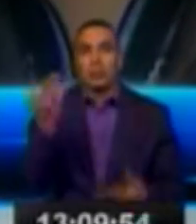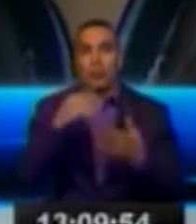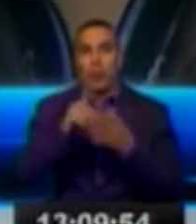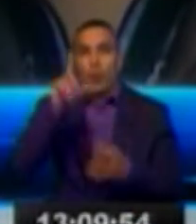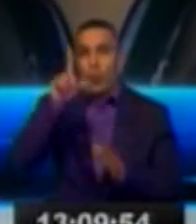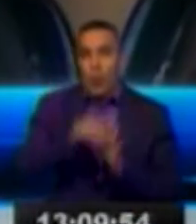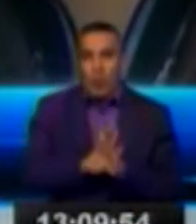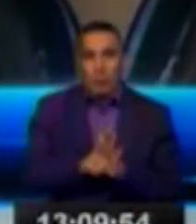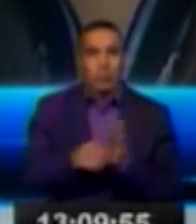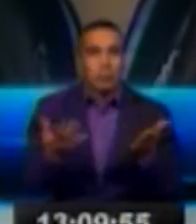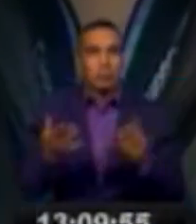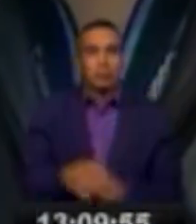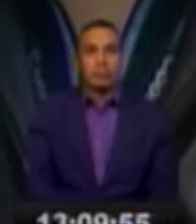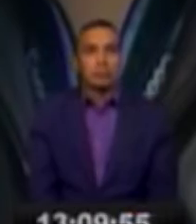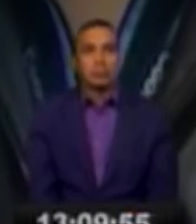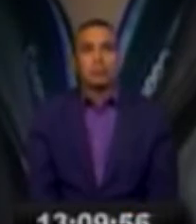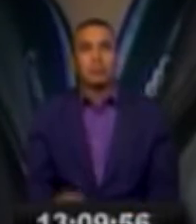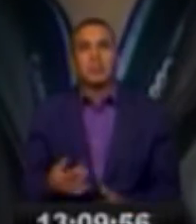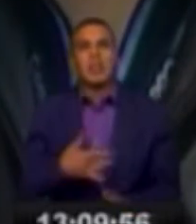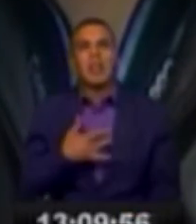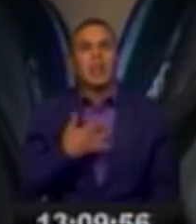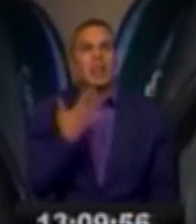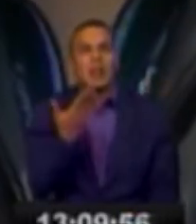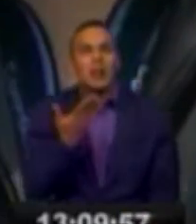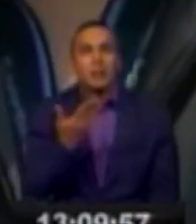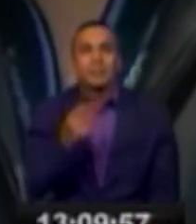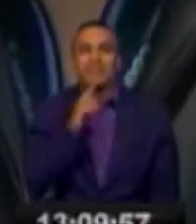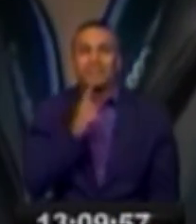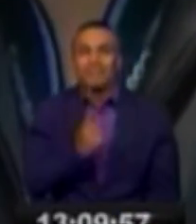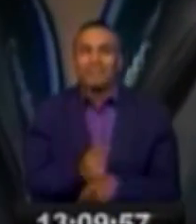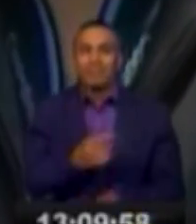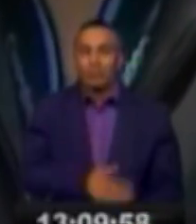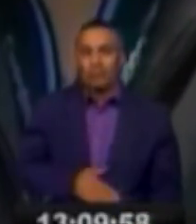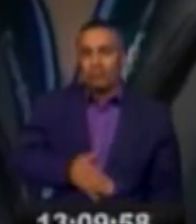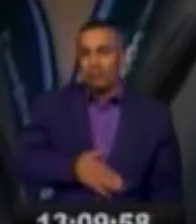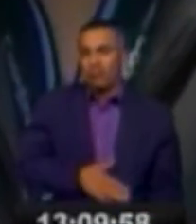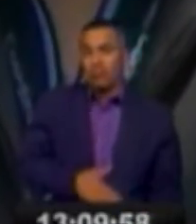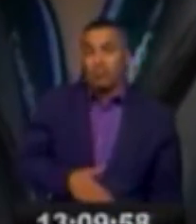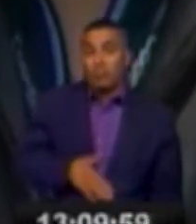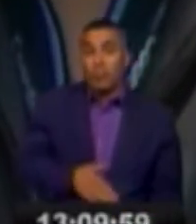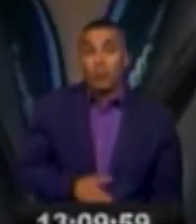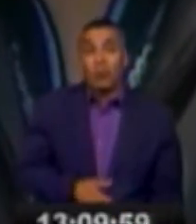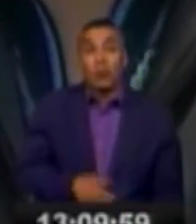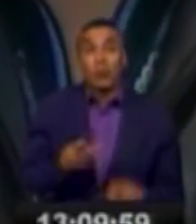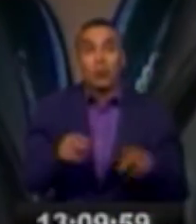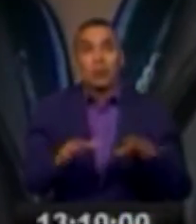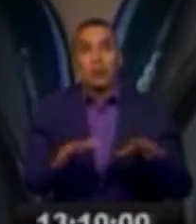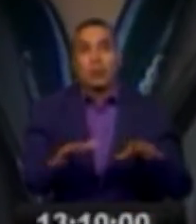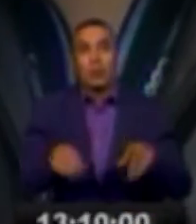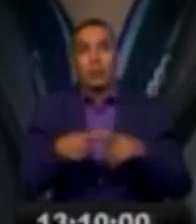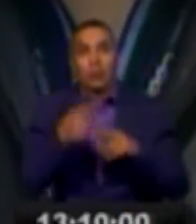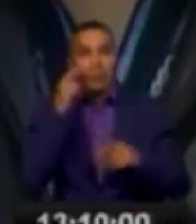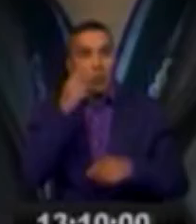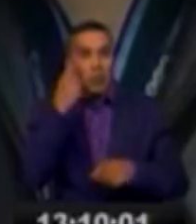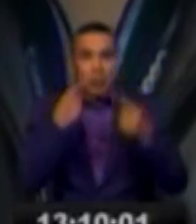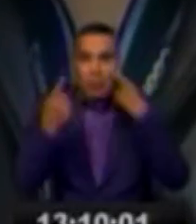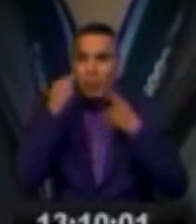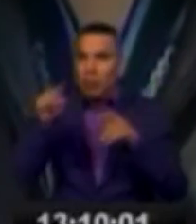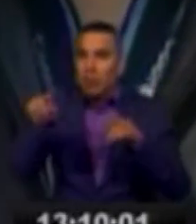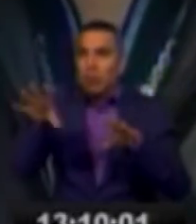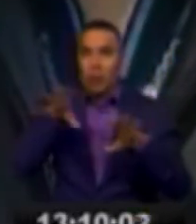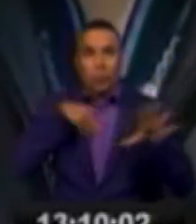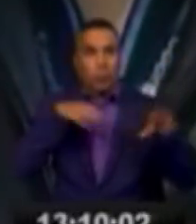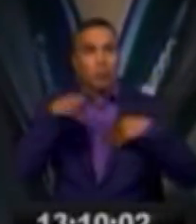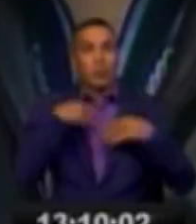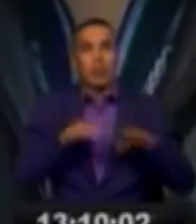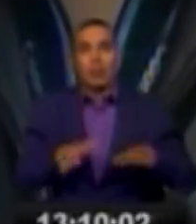tarrito, pues no. ¿Cuáles fueron? ¿Dolor de estómago? Sí, más que nada dolor de estómago y también el nervio de los niños al ver llorar a otro niño también. Y